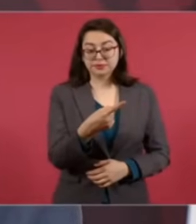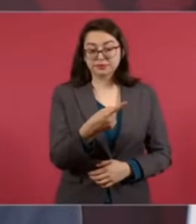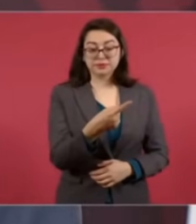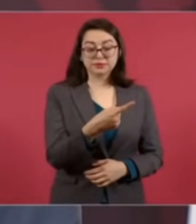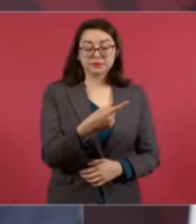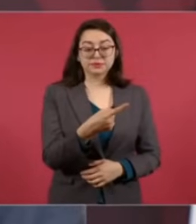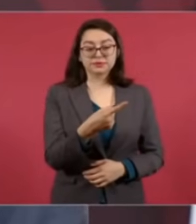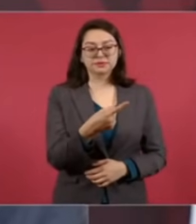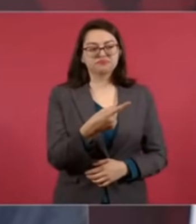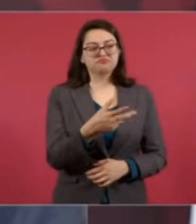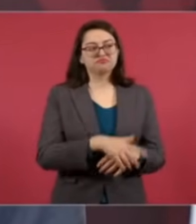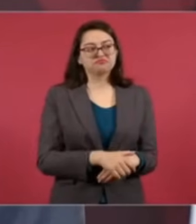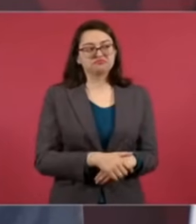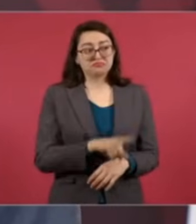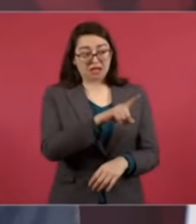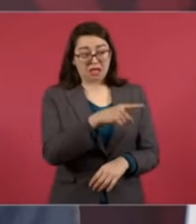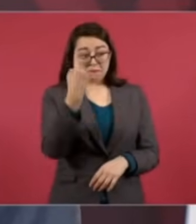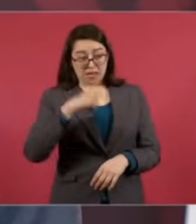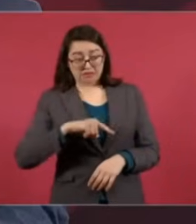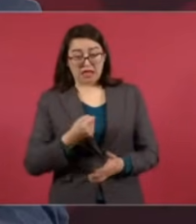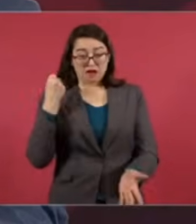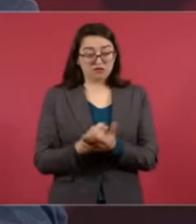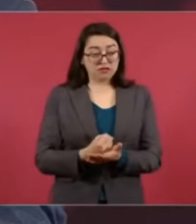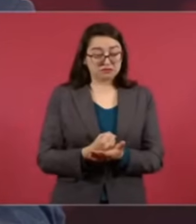que prefiere renunciar